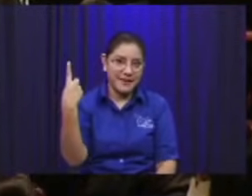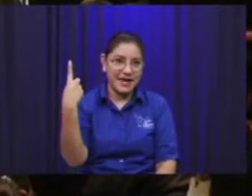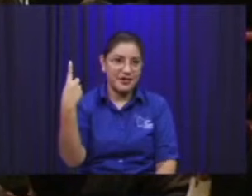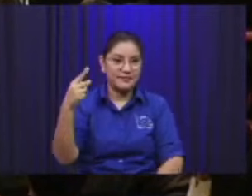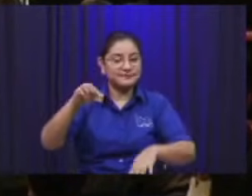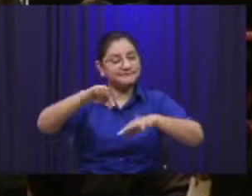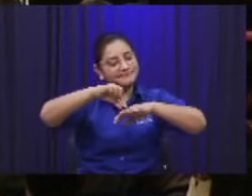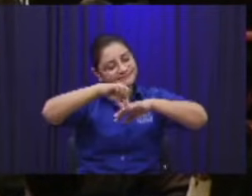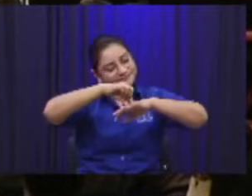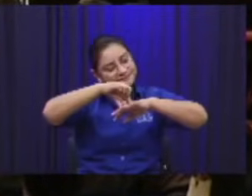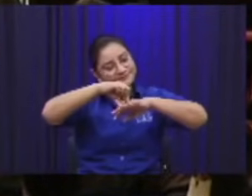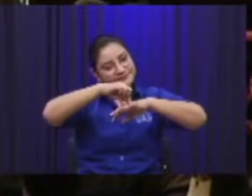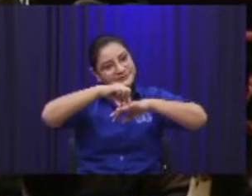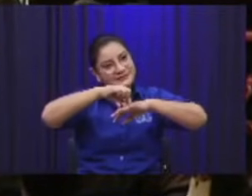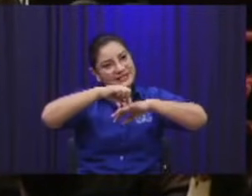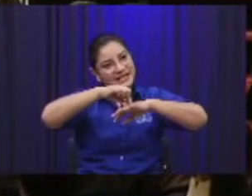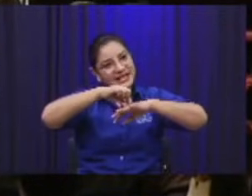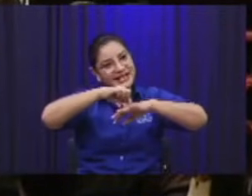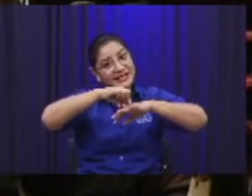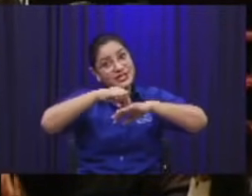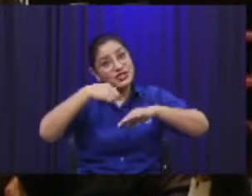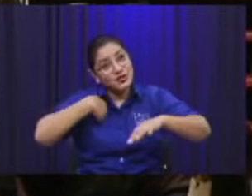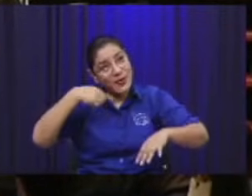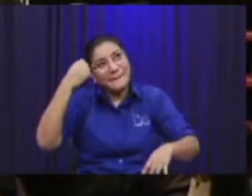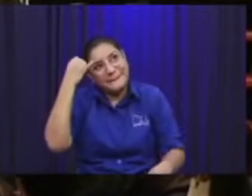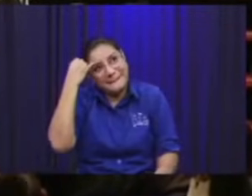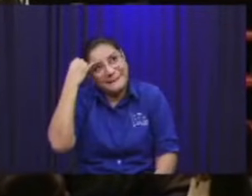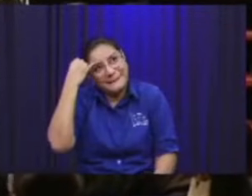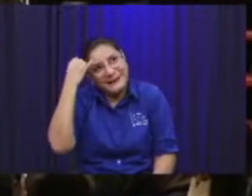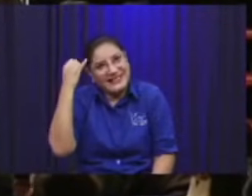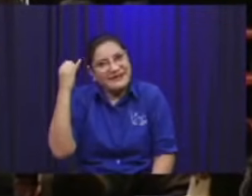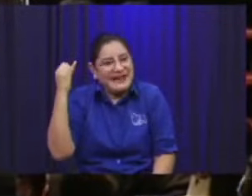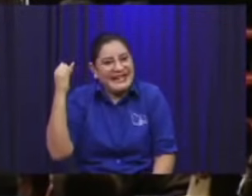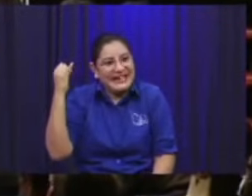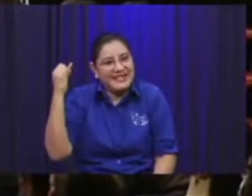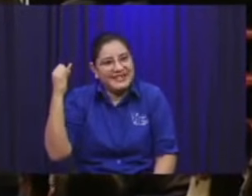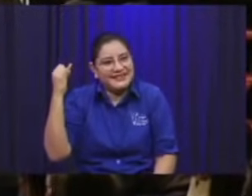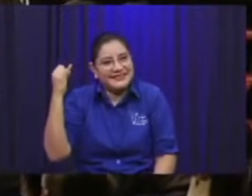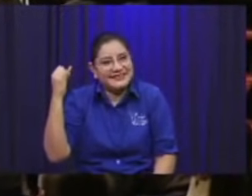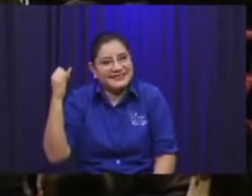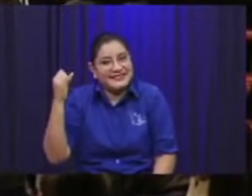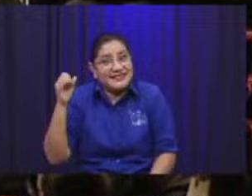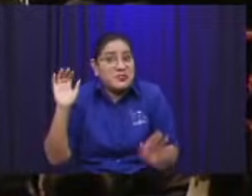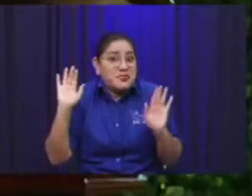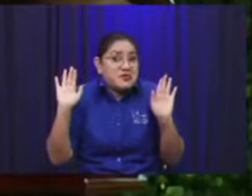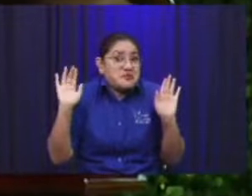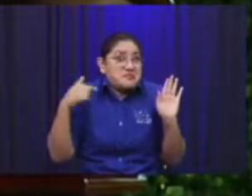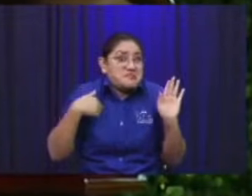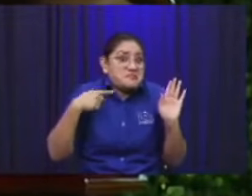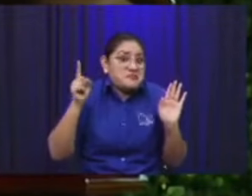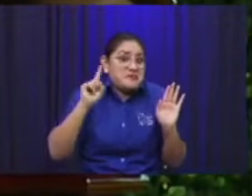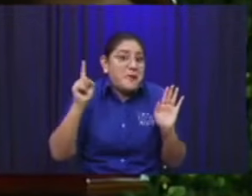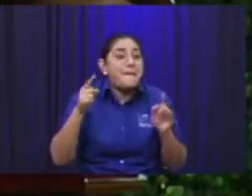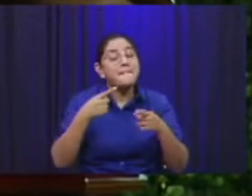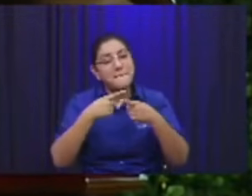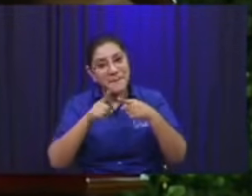todo ahora usted que hasta aún digo yo pues digo tal vez porque como yo no lo hice así